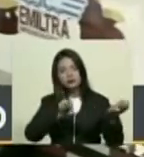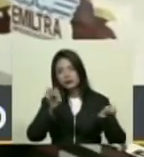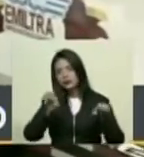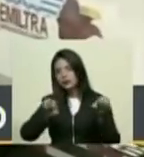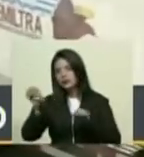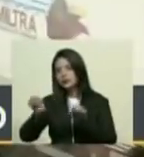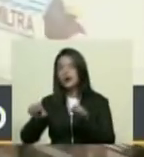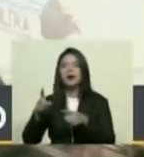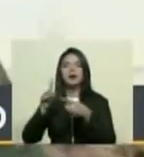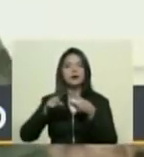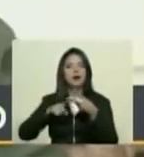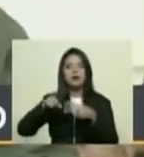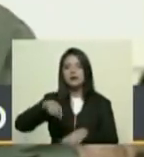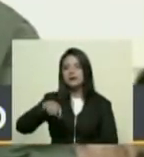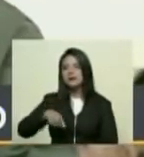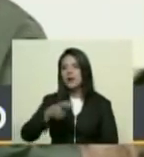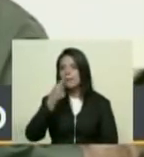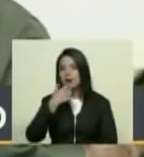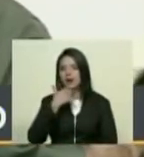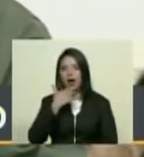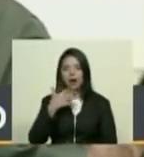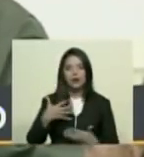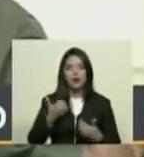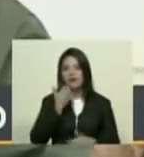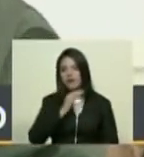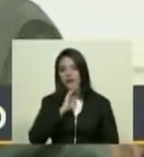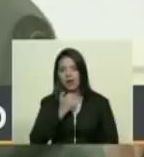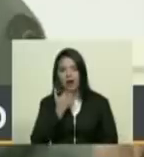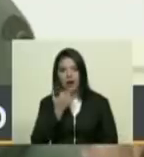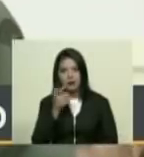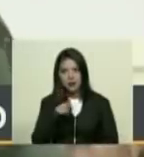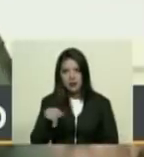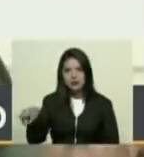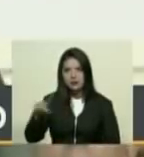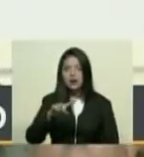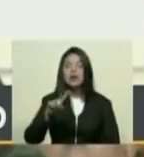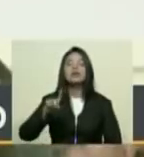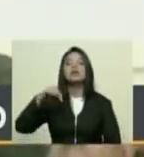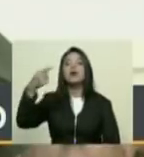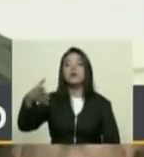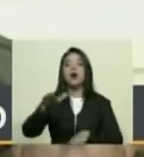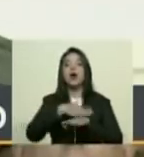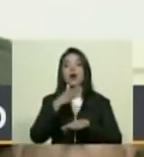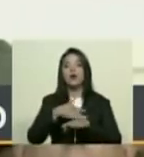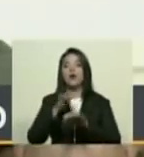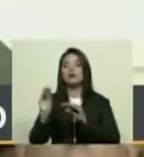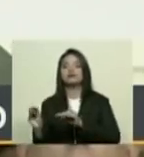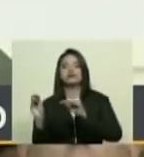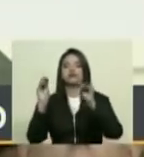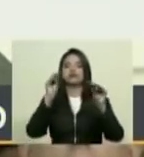de las necesidades médicas de salud, para estar el jueves en el fuerte